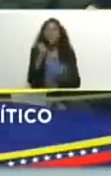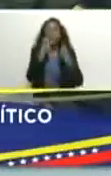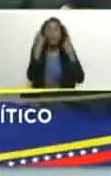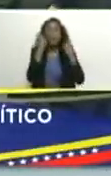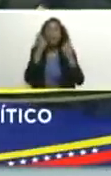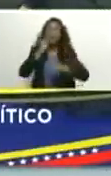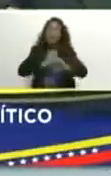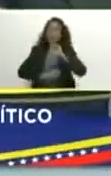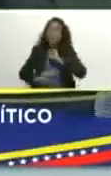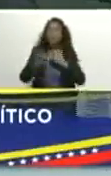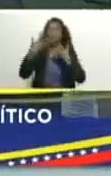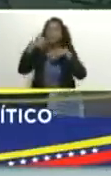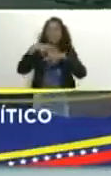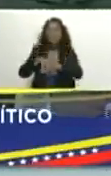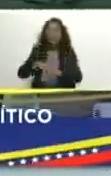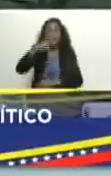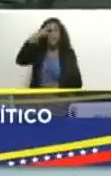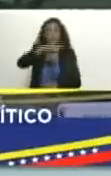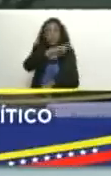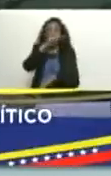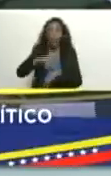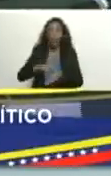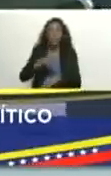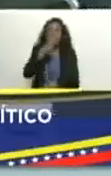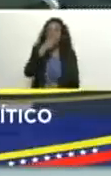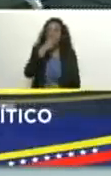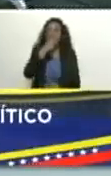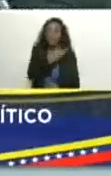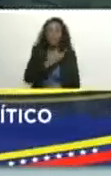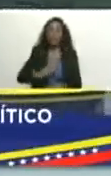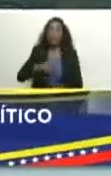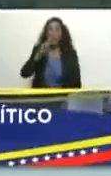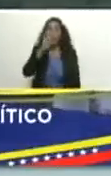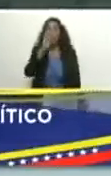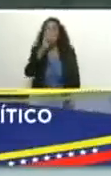populares de defensa integral de la Milicia Nacional Bolivariana, las UPEDI.